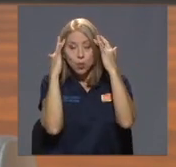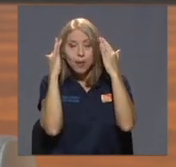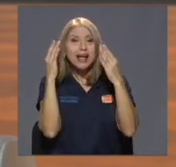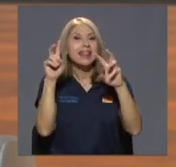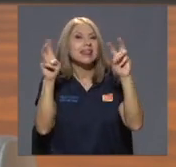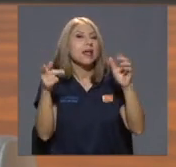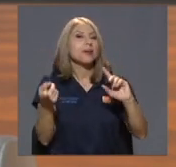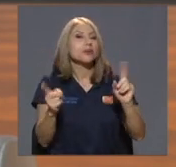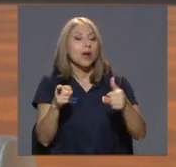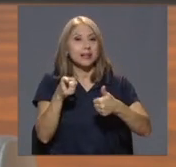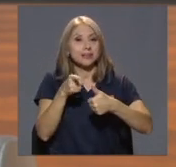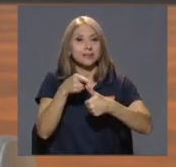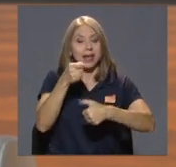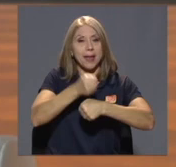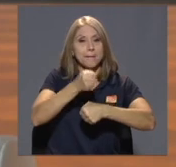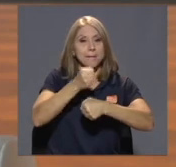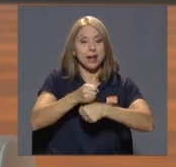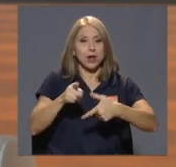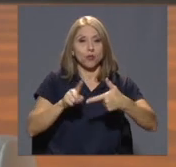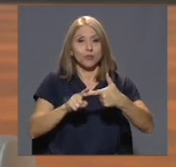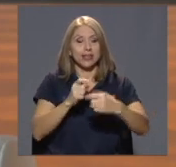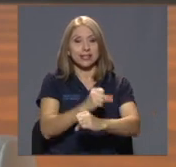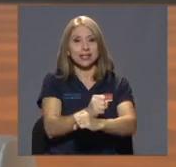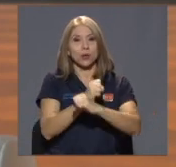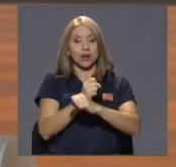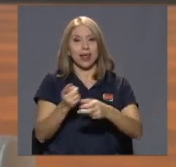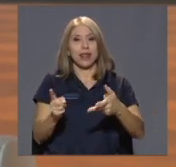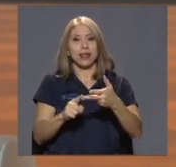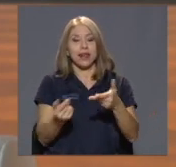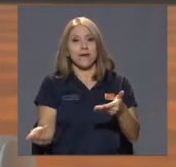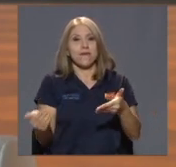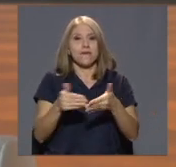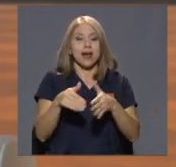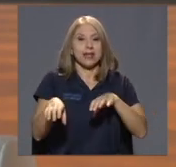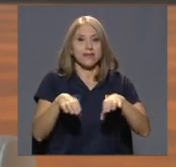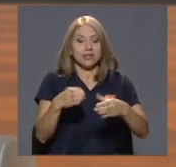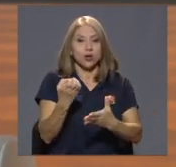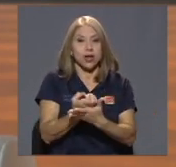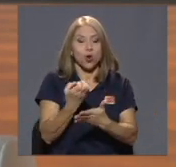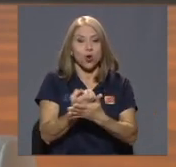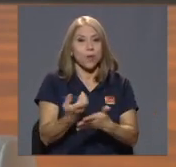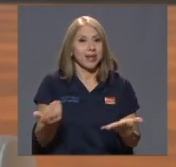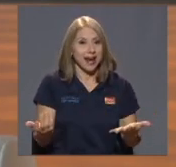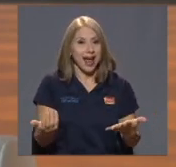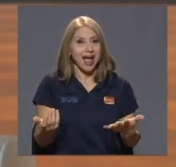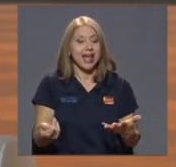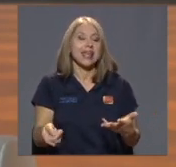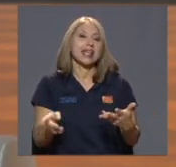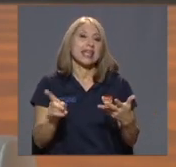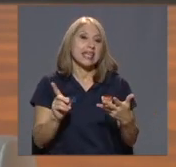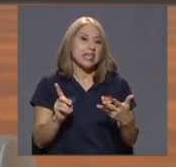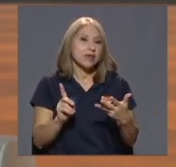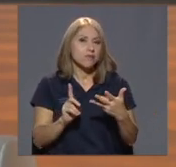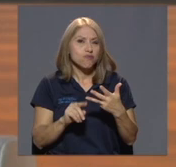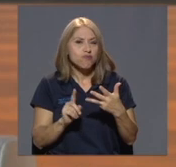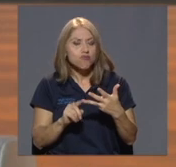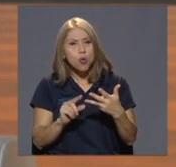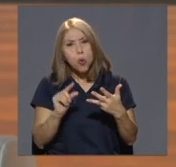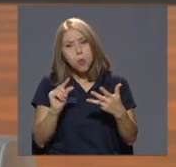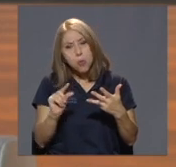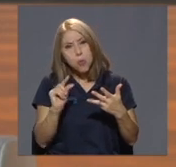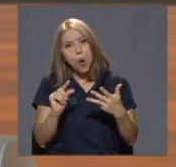empleo, seguridad, reactivación económica, uh-huh. Y nos vamos a enfocar un poco, por lo